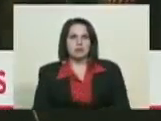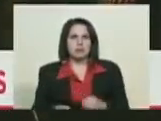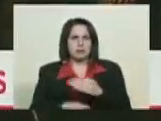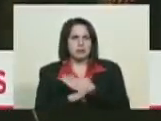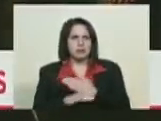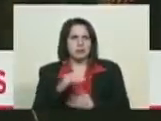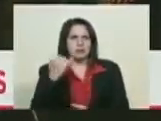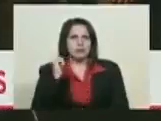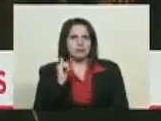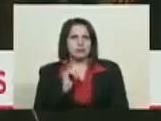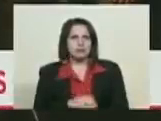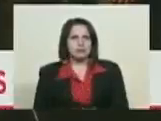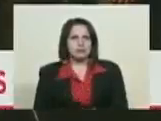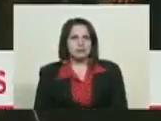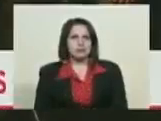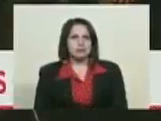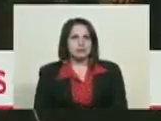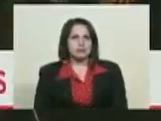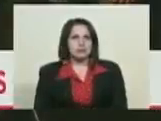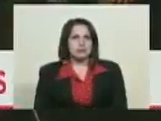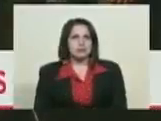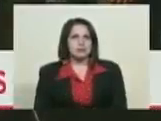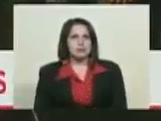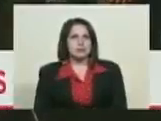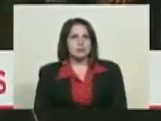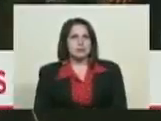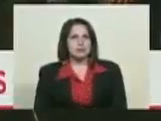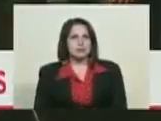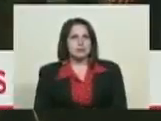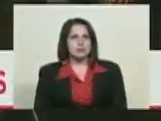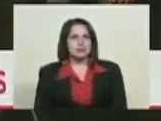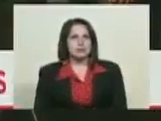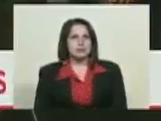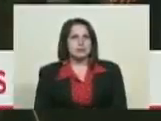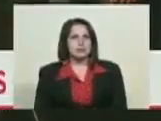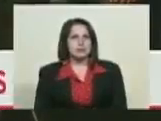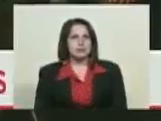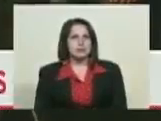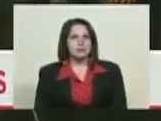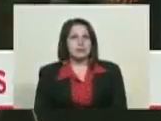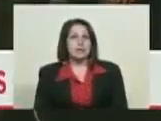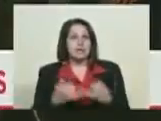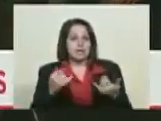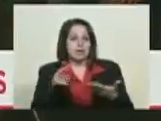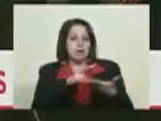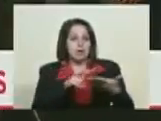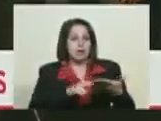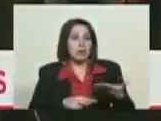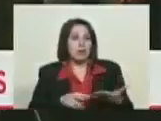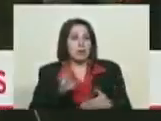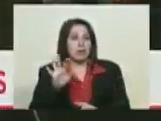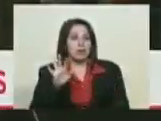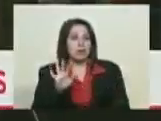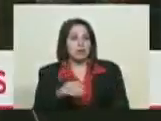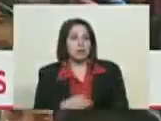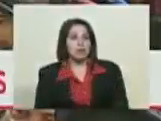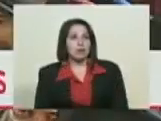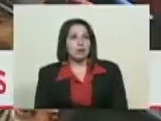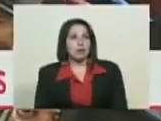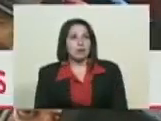existe? Ábrela ahí, Diosdado. Ya lo leo, ya lo leo.